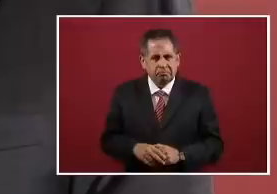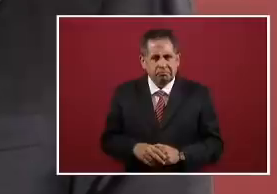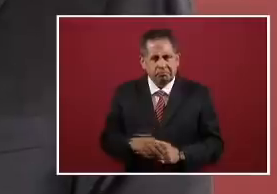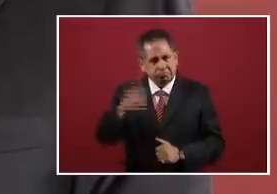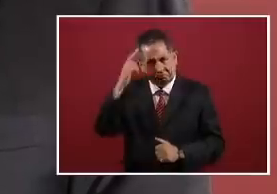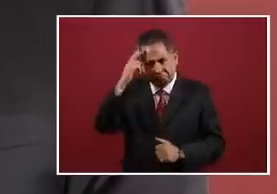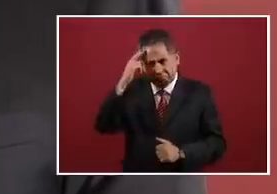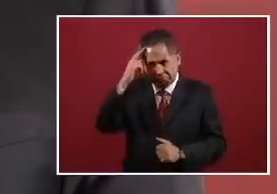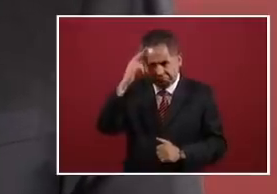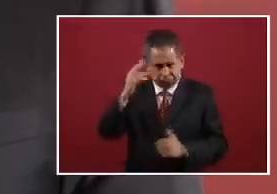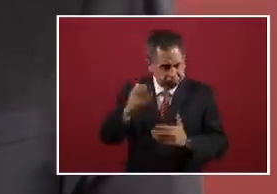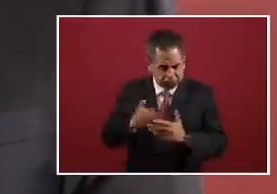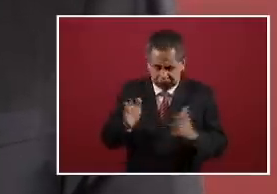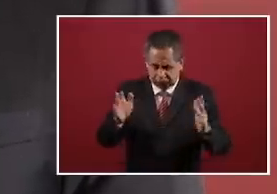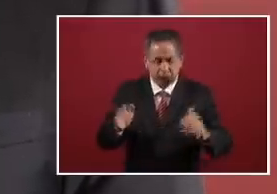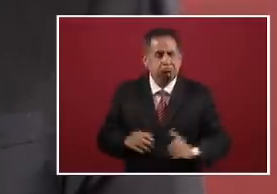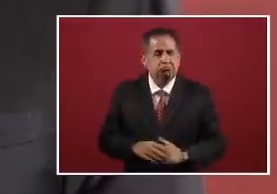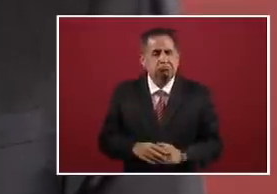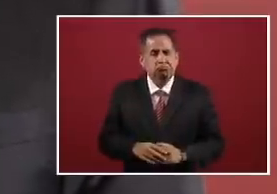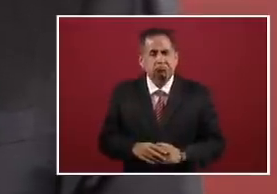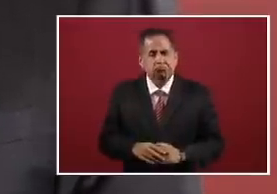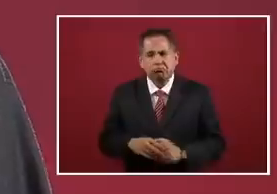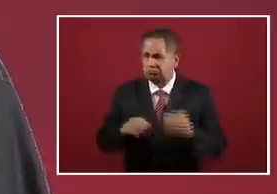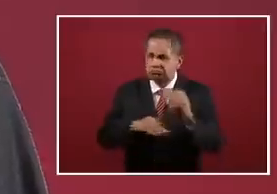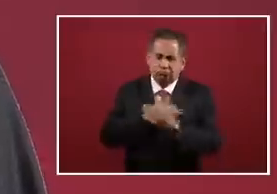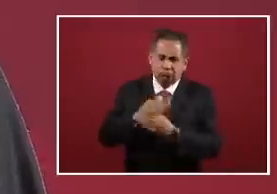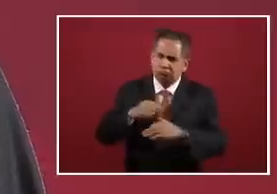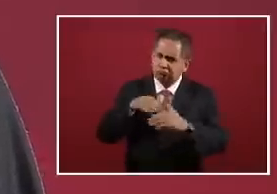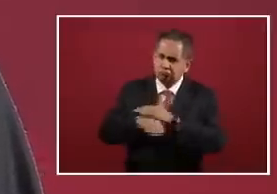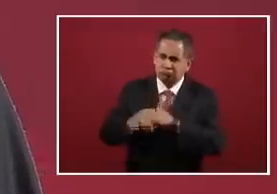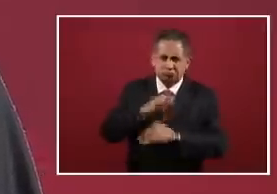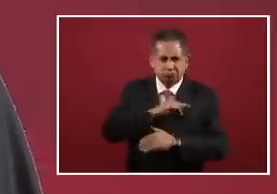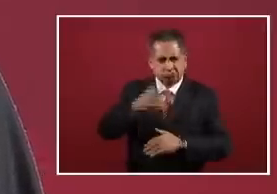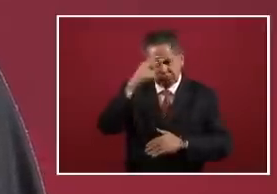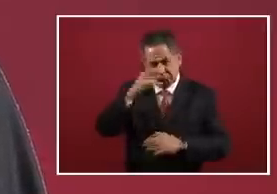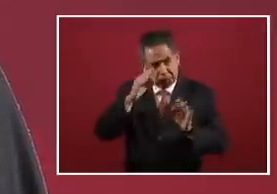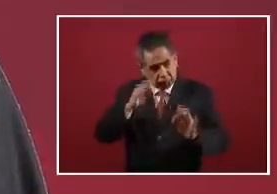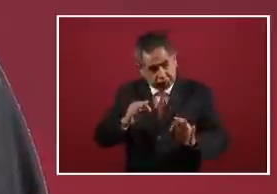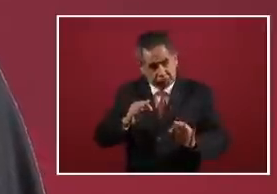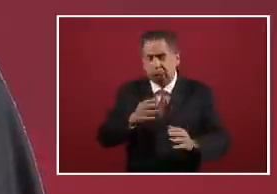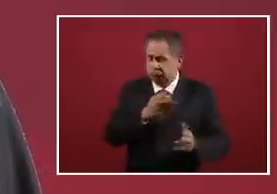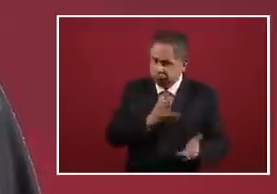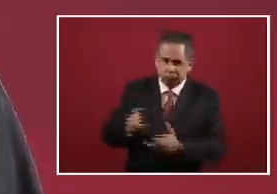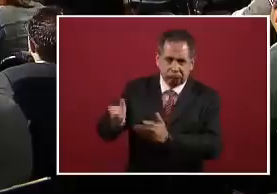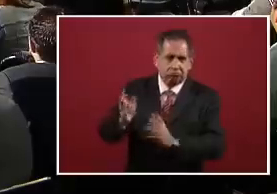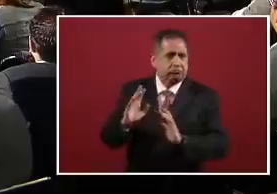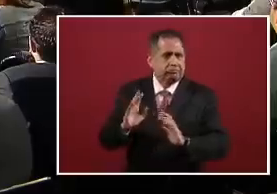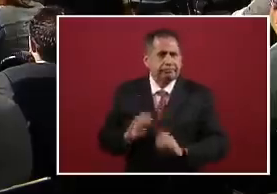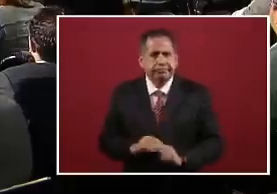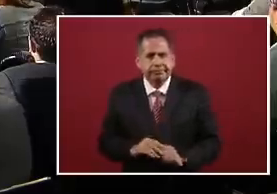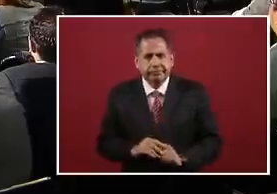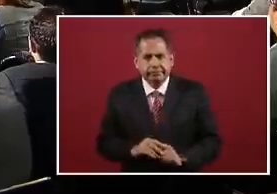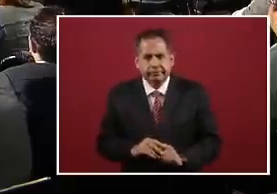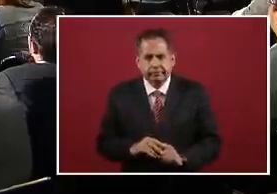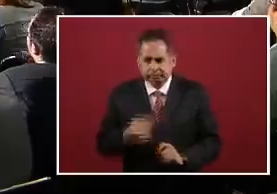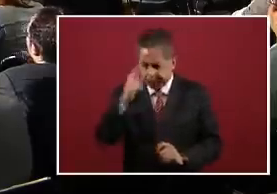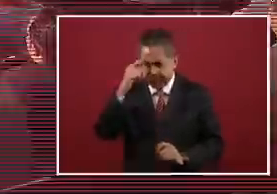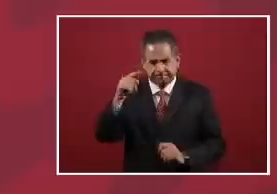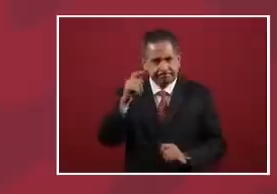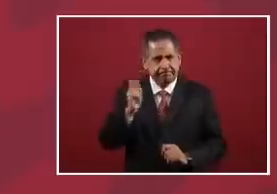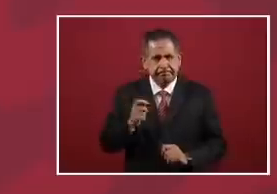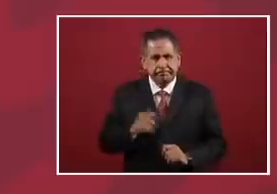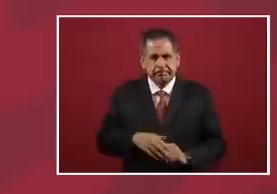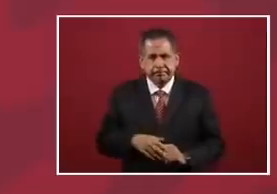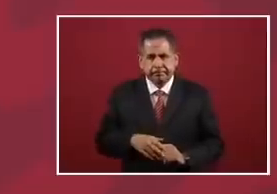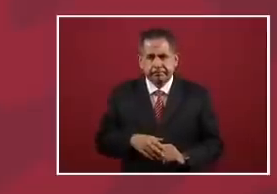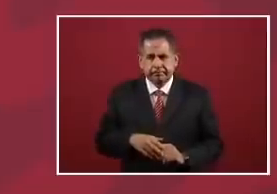Bellas Artes, pues, es de todos los mexicanos, ¿sí? Y es para